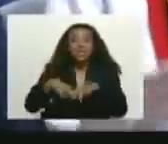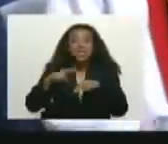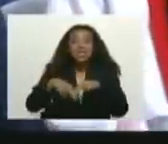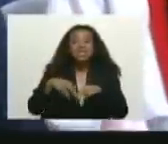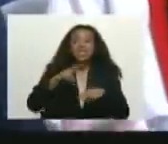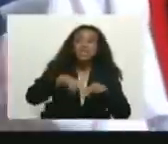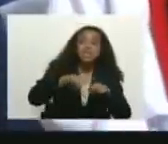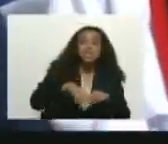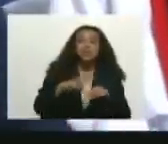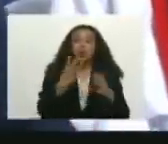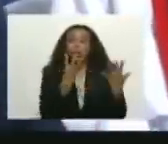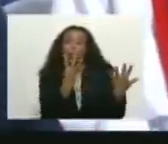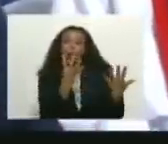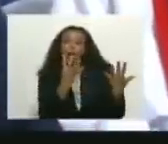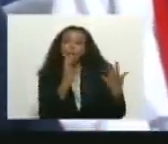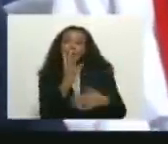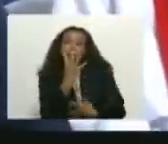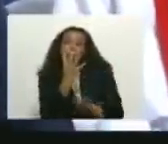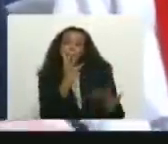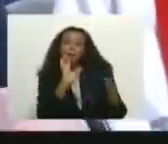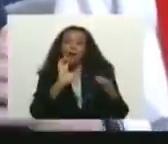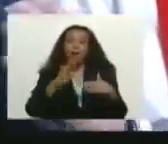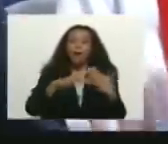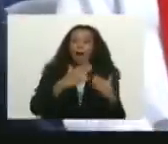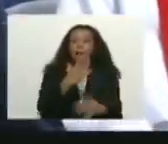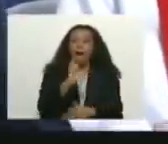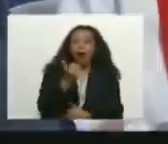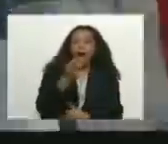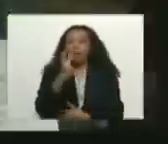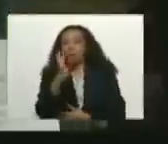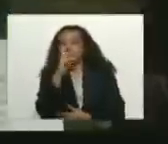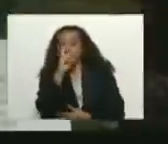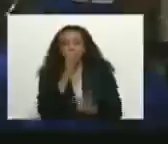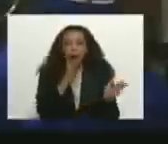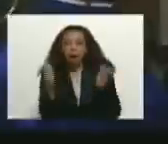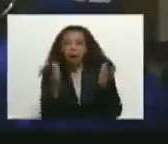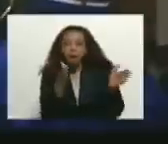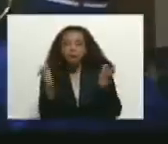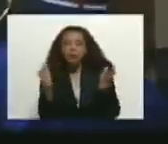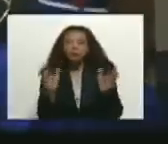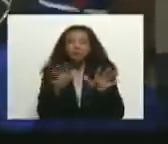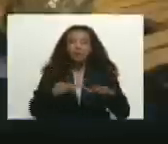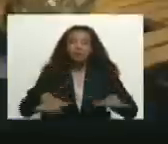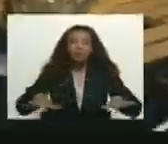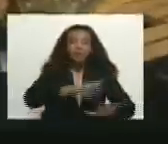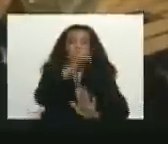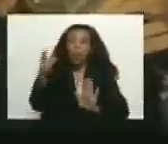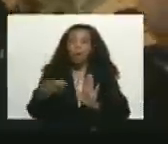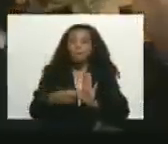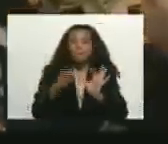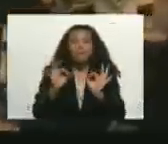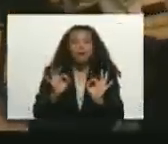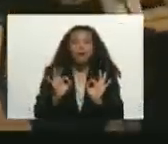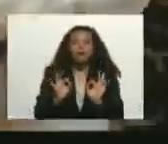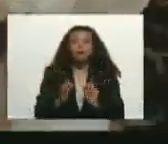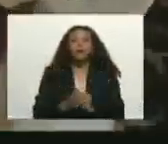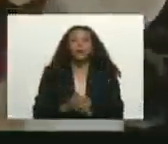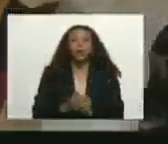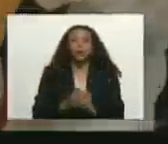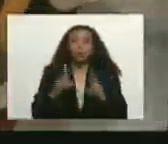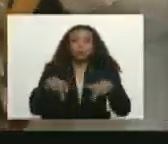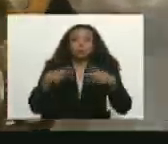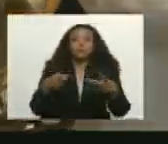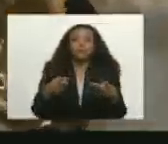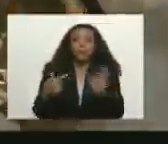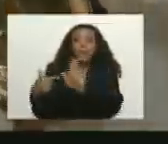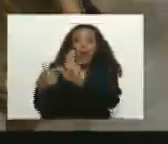entre niños de 9 a 14 años, haciendo repertorios profesionales completamente innovadores